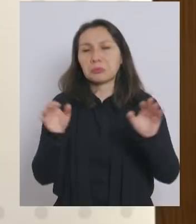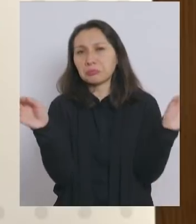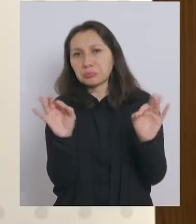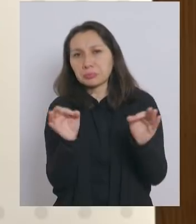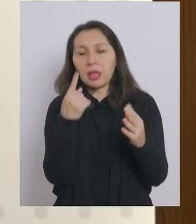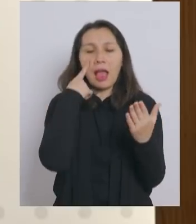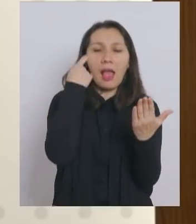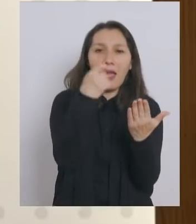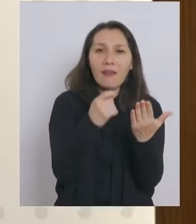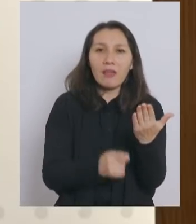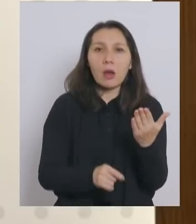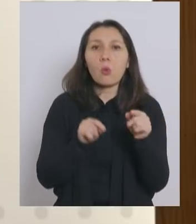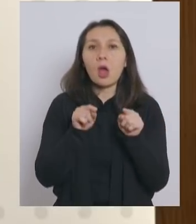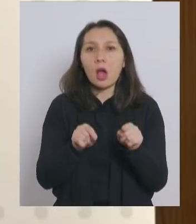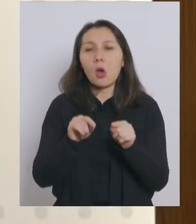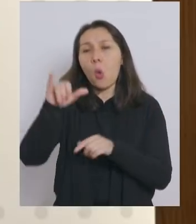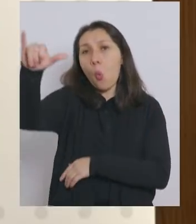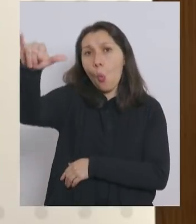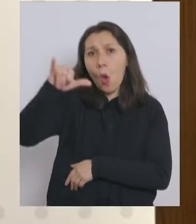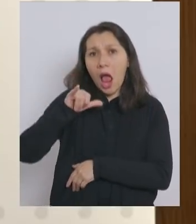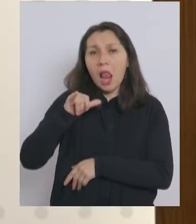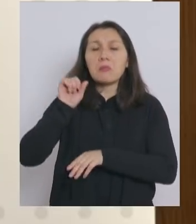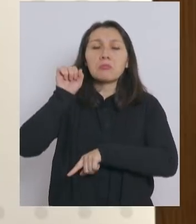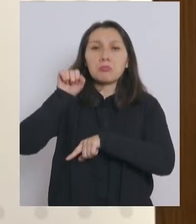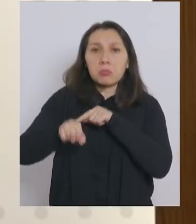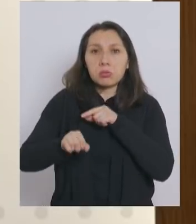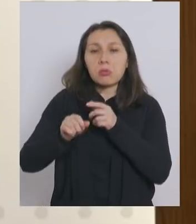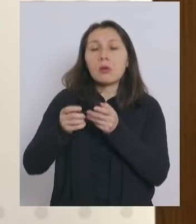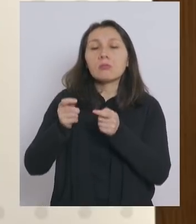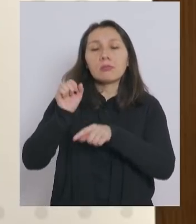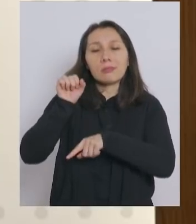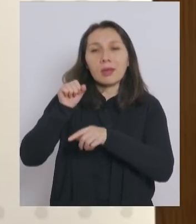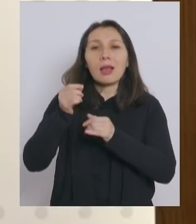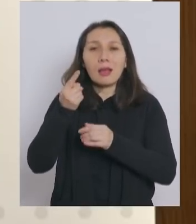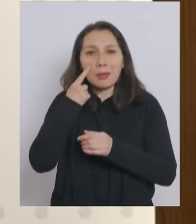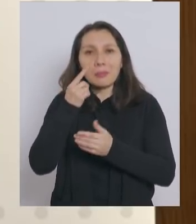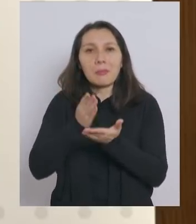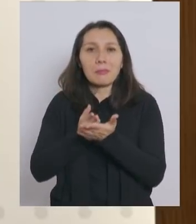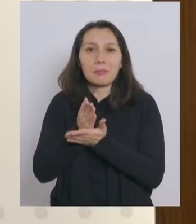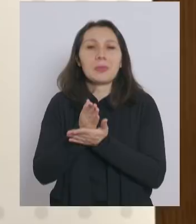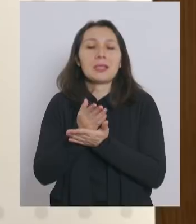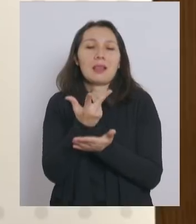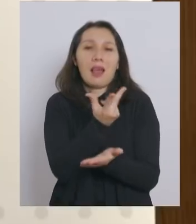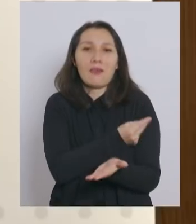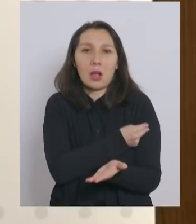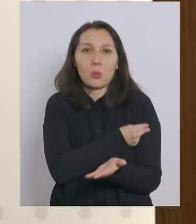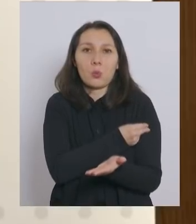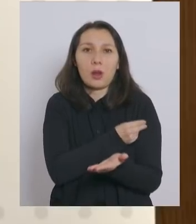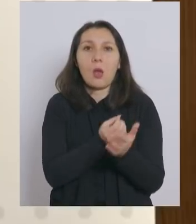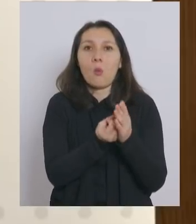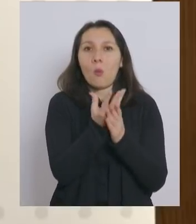de evaluar básicamente esta homologación para poder dar la autorización respectiva a la vacuna.